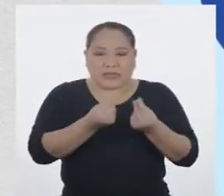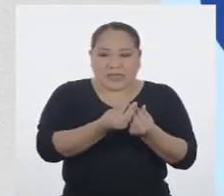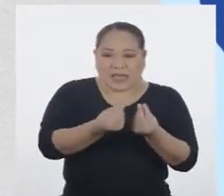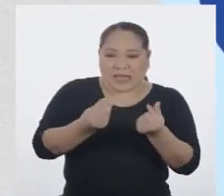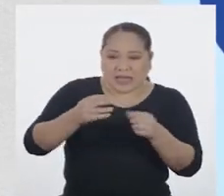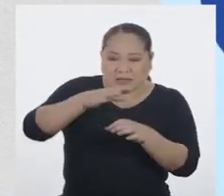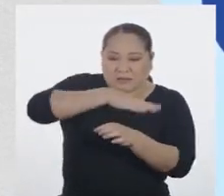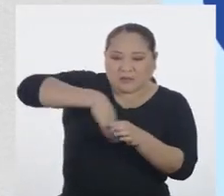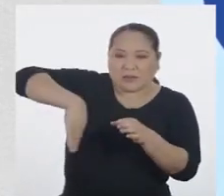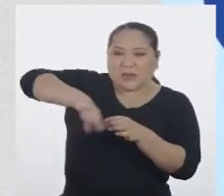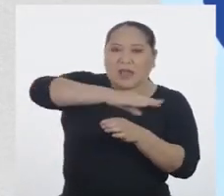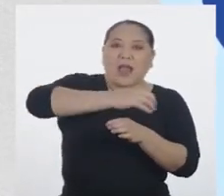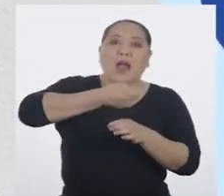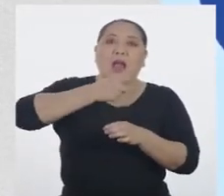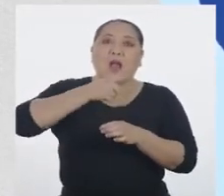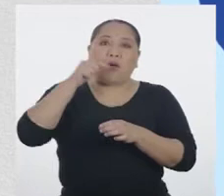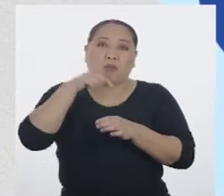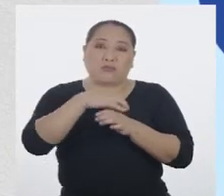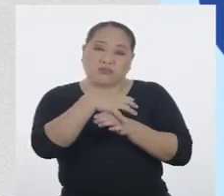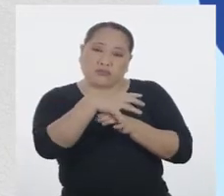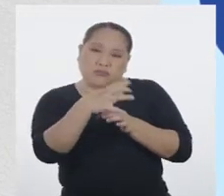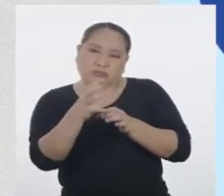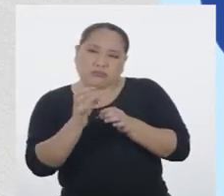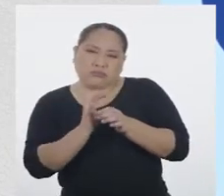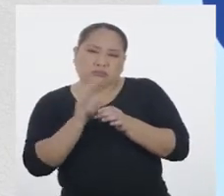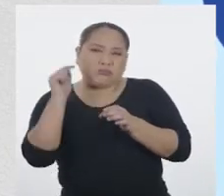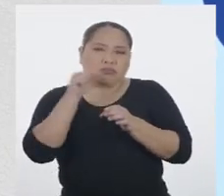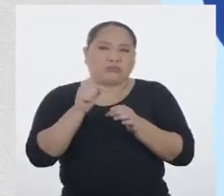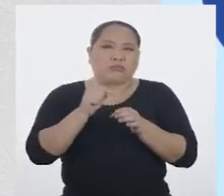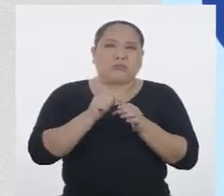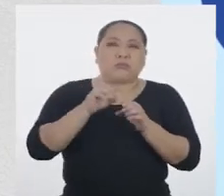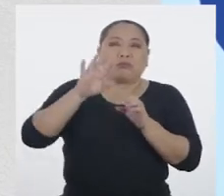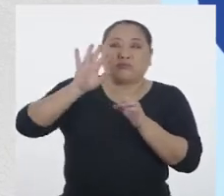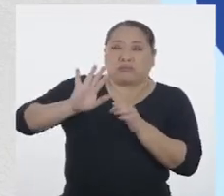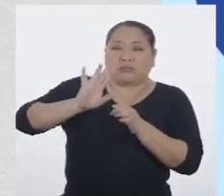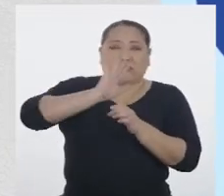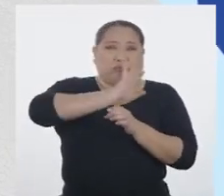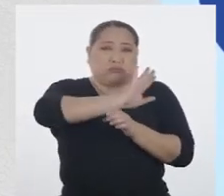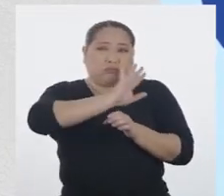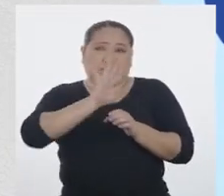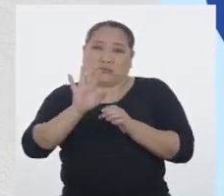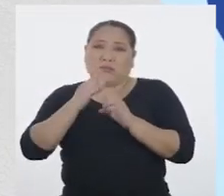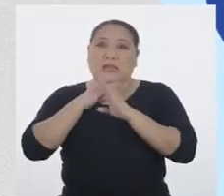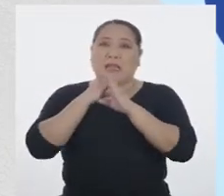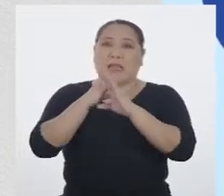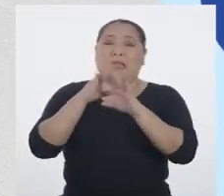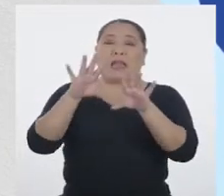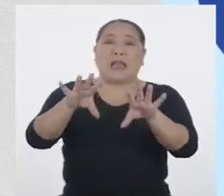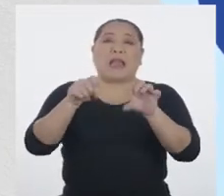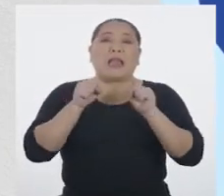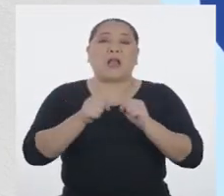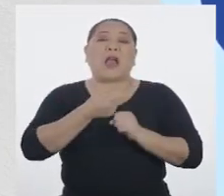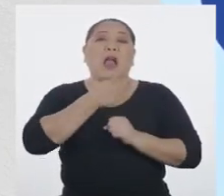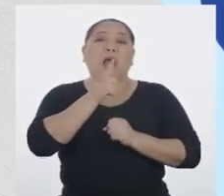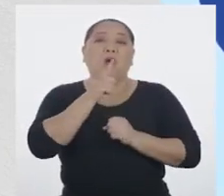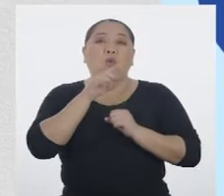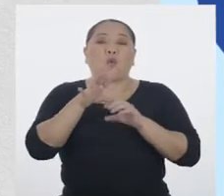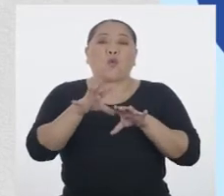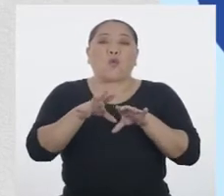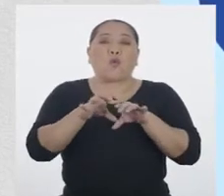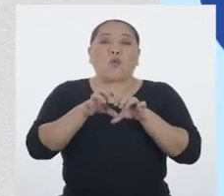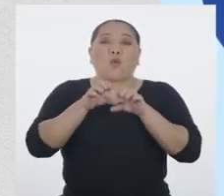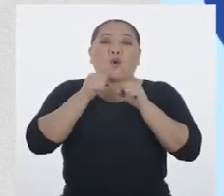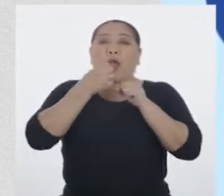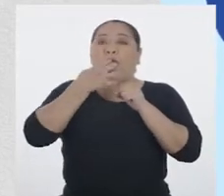tierra rodeadas de agua, creando de esta forma un microclima que mitiga el efecto de las heladas, ya que el agua